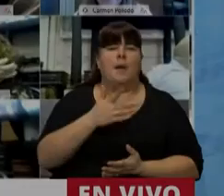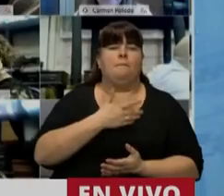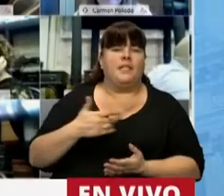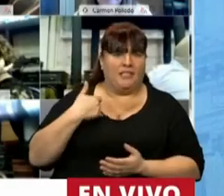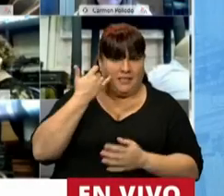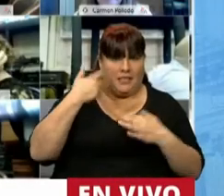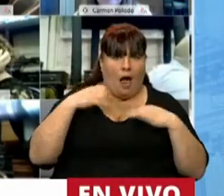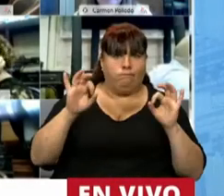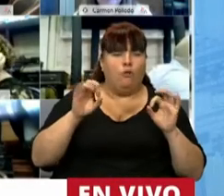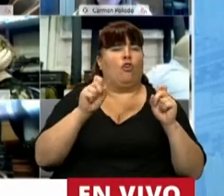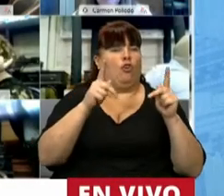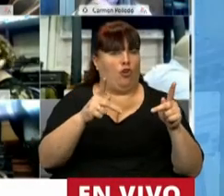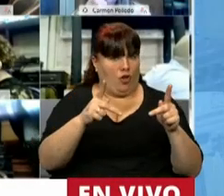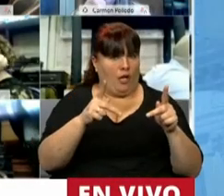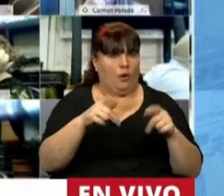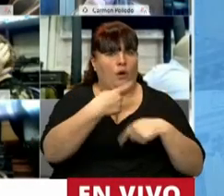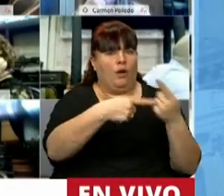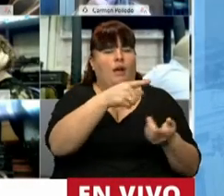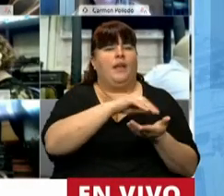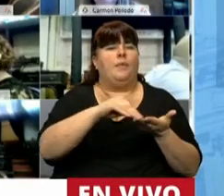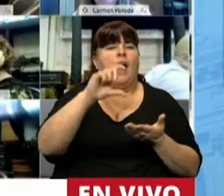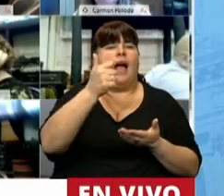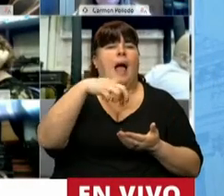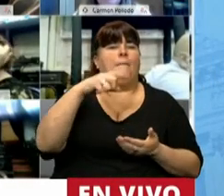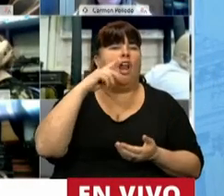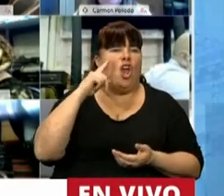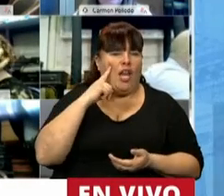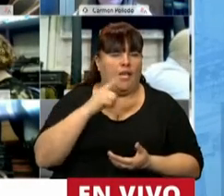Creo que yo ya estoy. Ok, adelante, diputada Campagnoli.